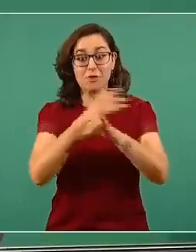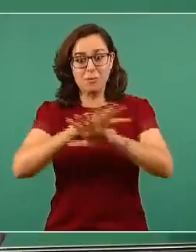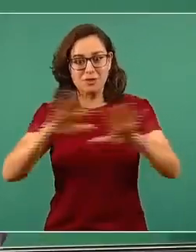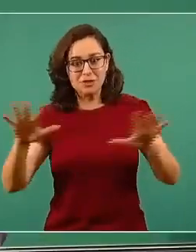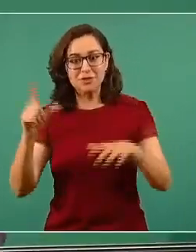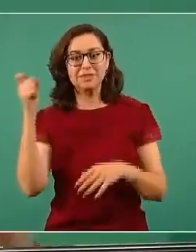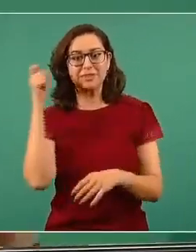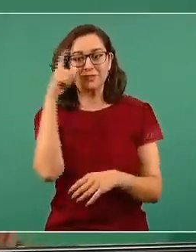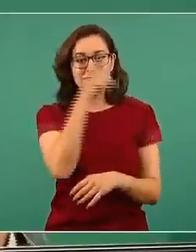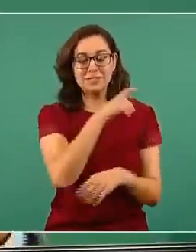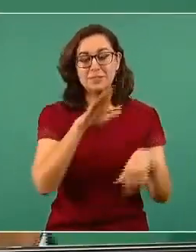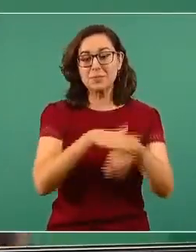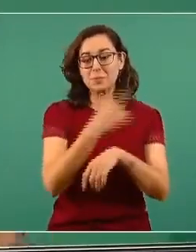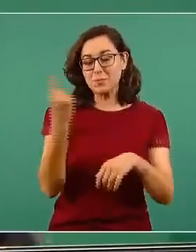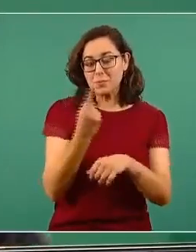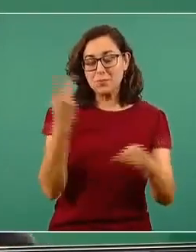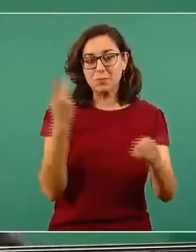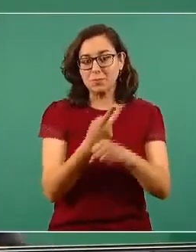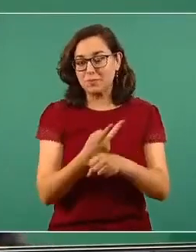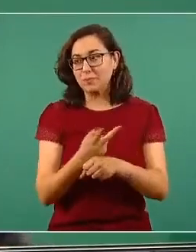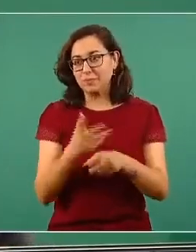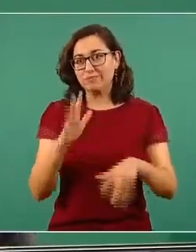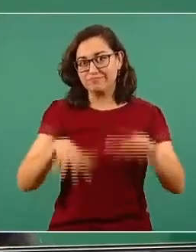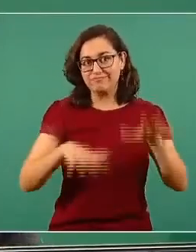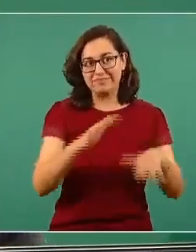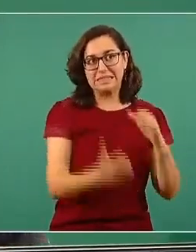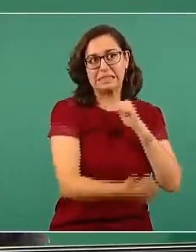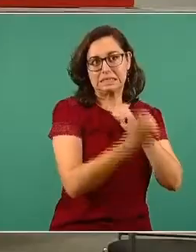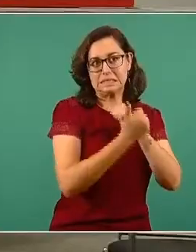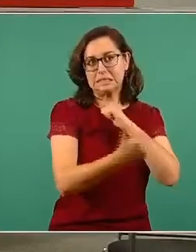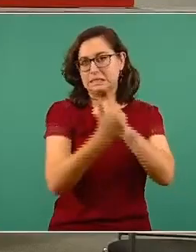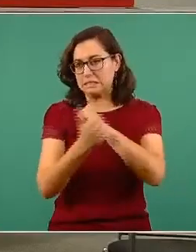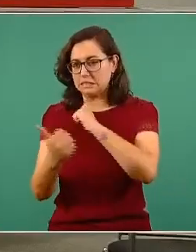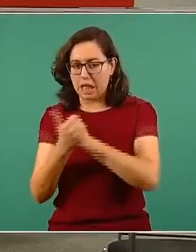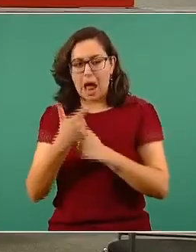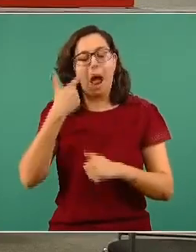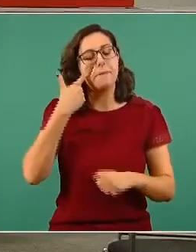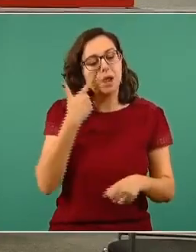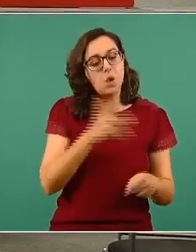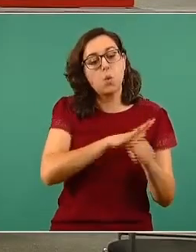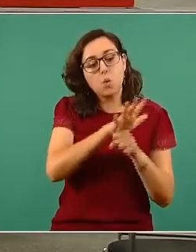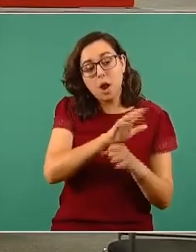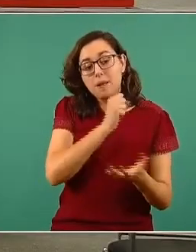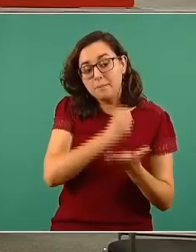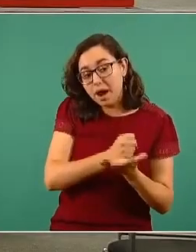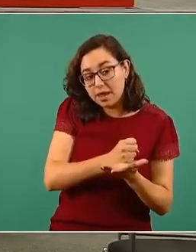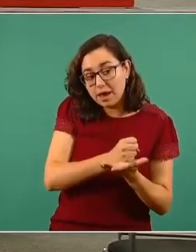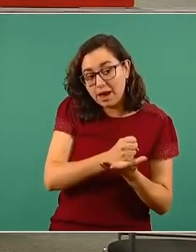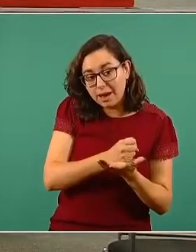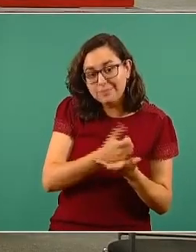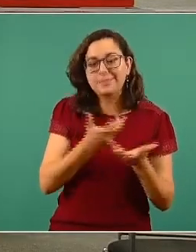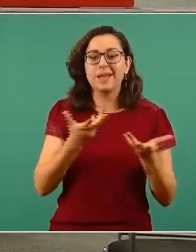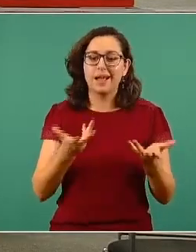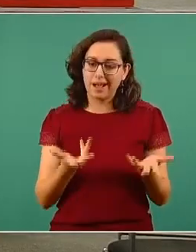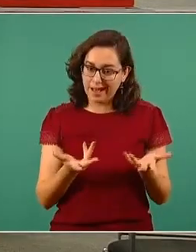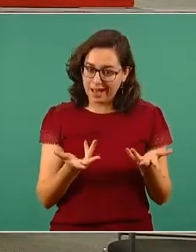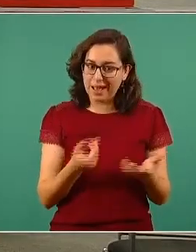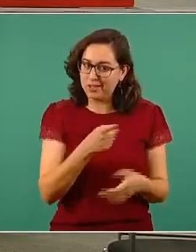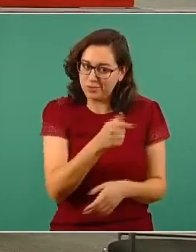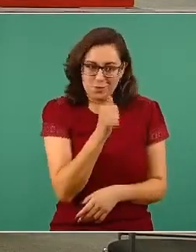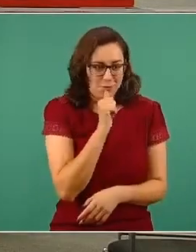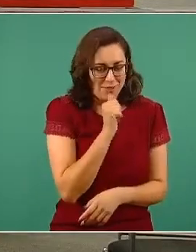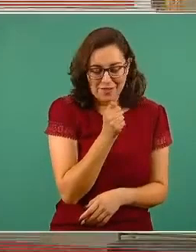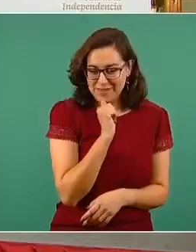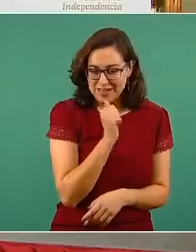detectado casos semejantes que llegan por múltiples vías, averiguamos y resulta que era correcto, todavía